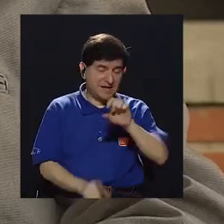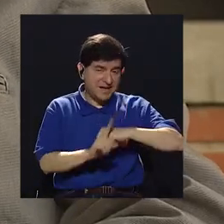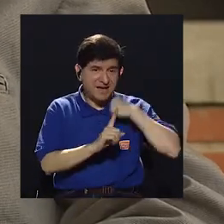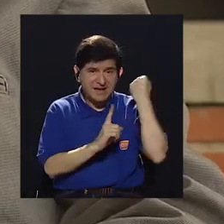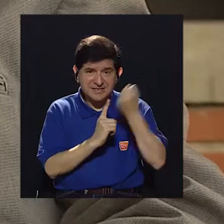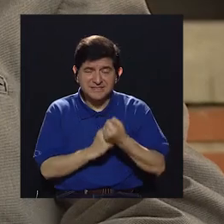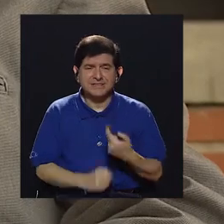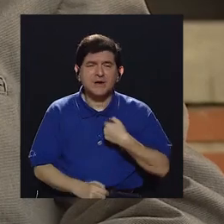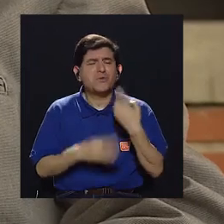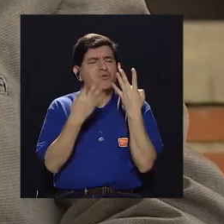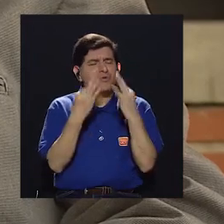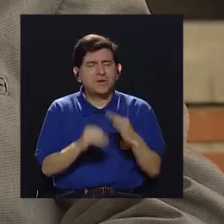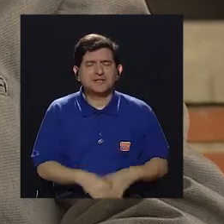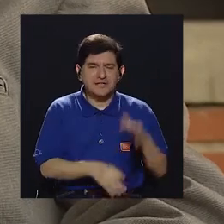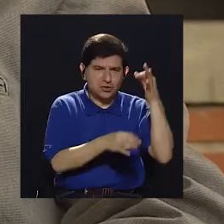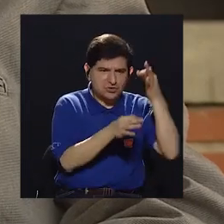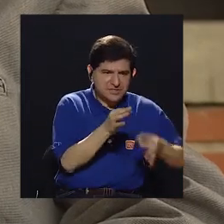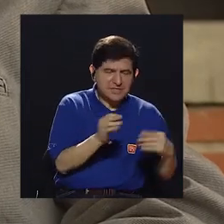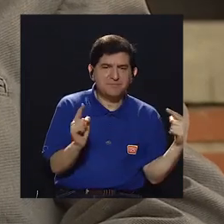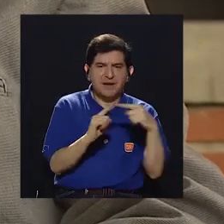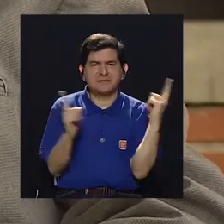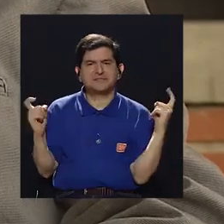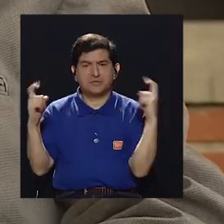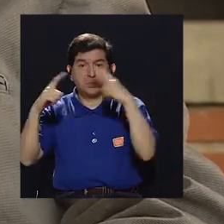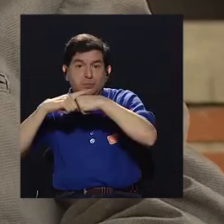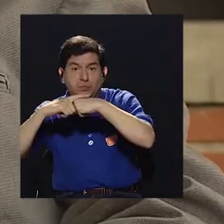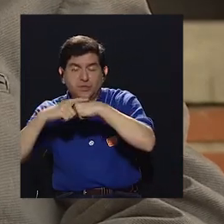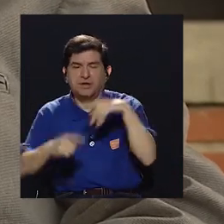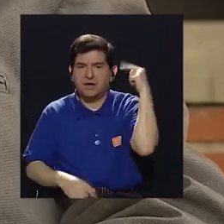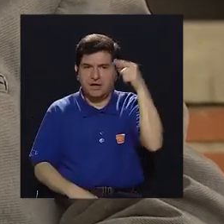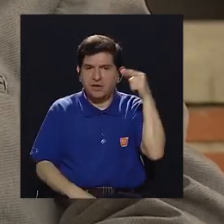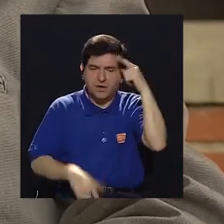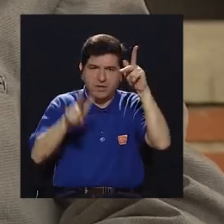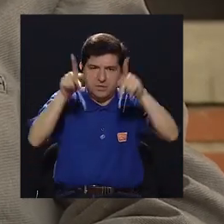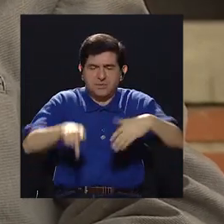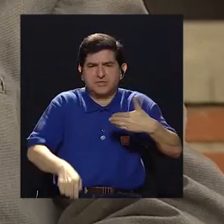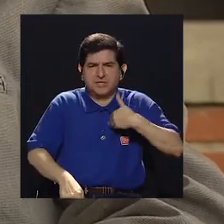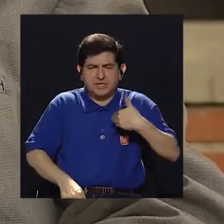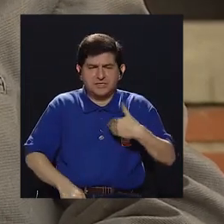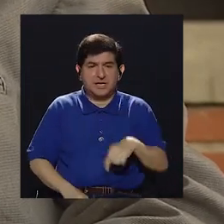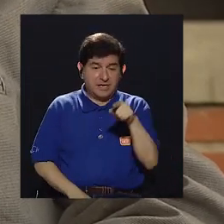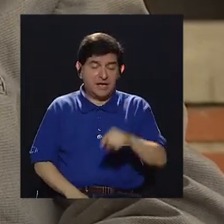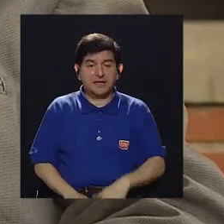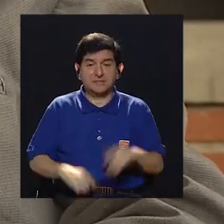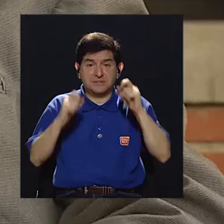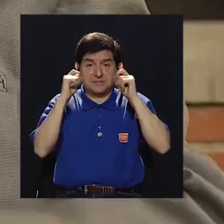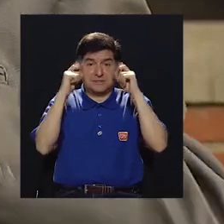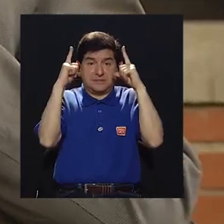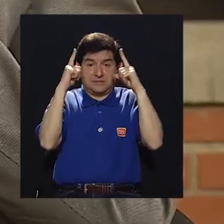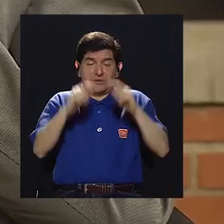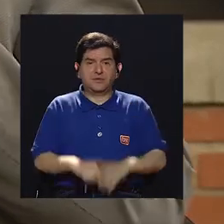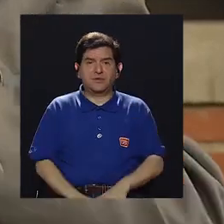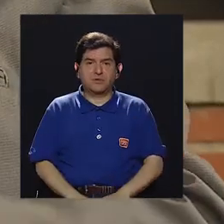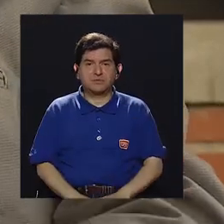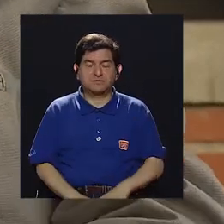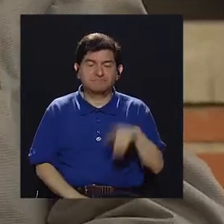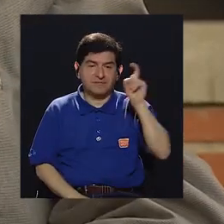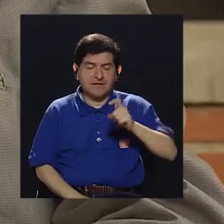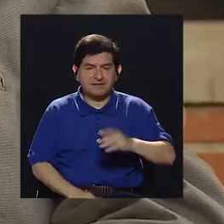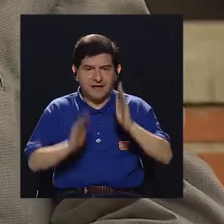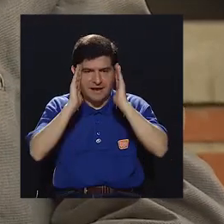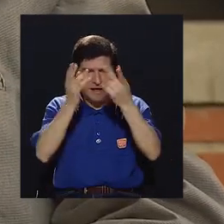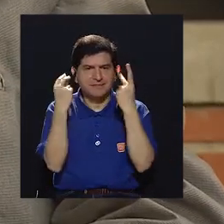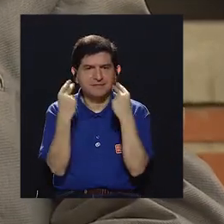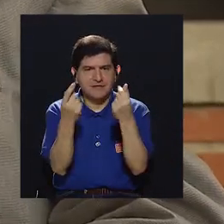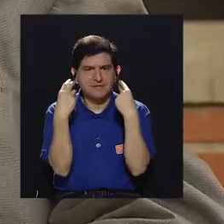uno va agotando de lo más simple a lo más complejo, y obviamente en pacientes que tienen estos signos de alerta, pues habrá